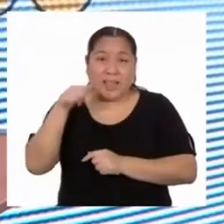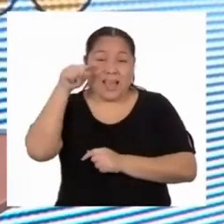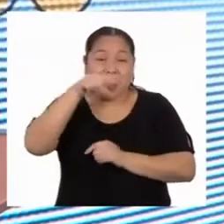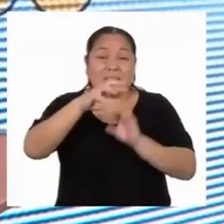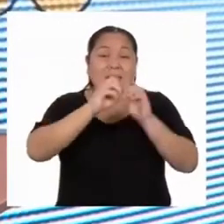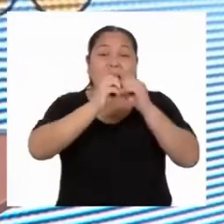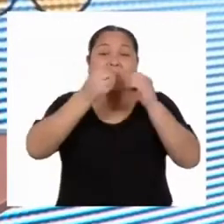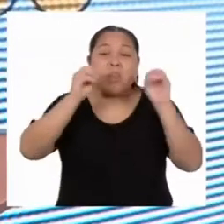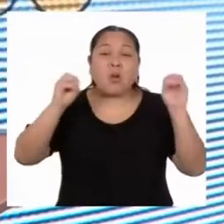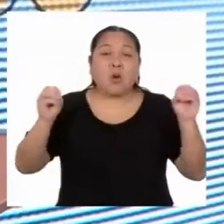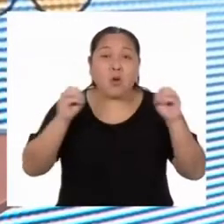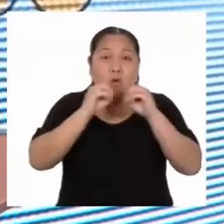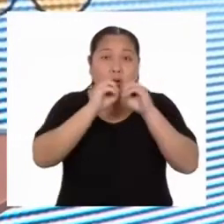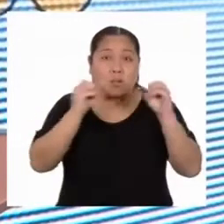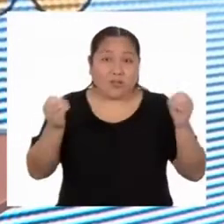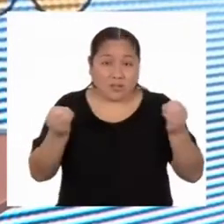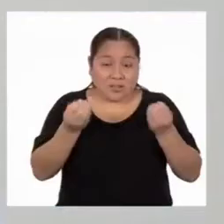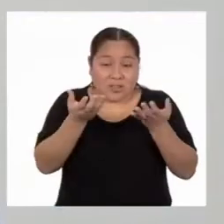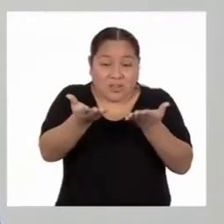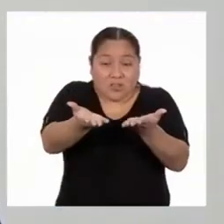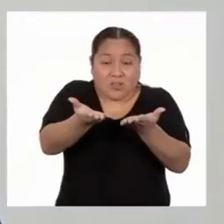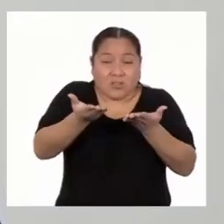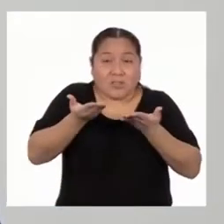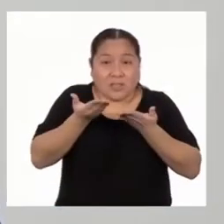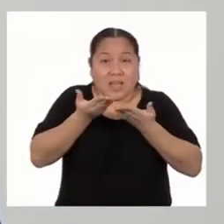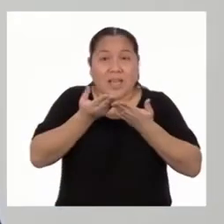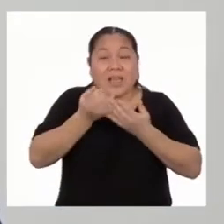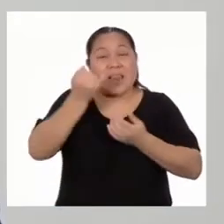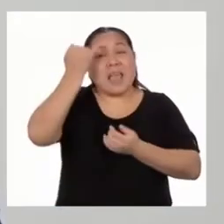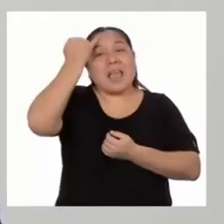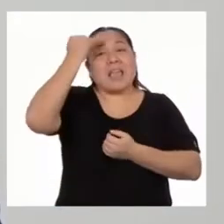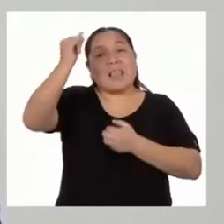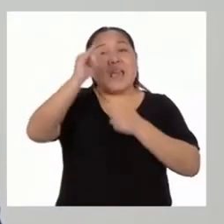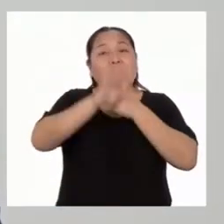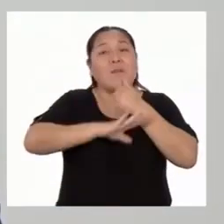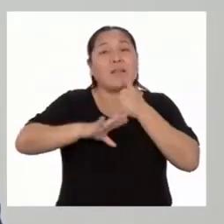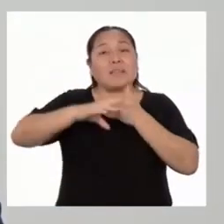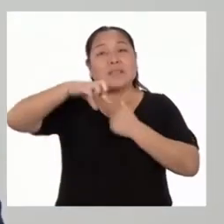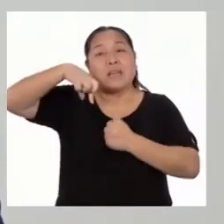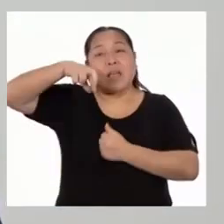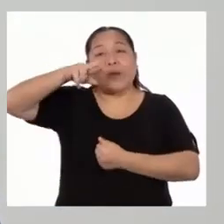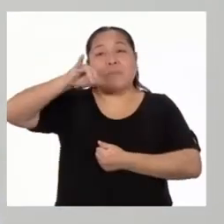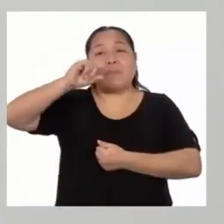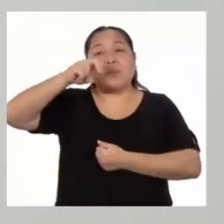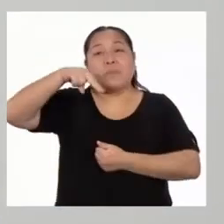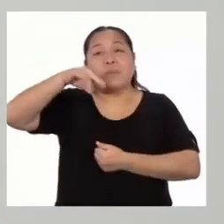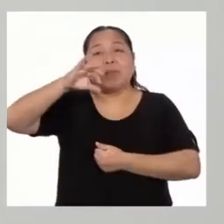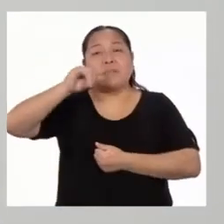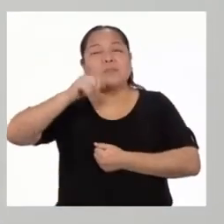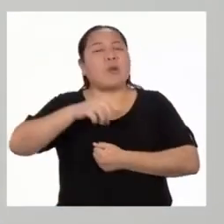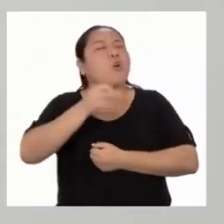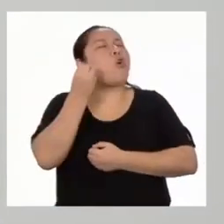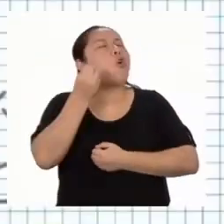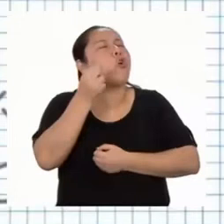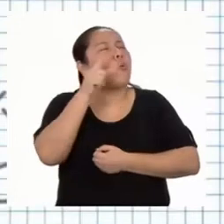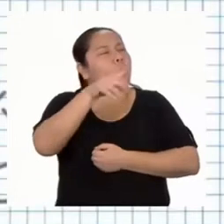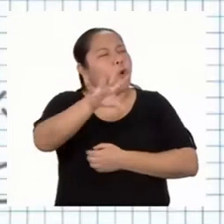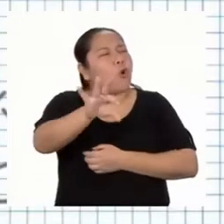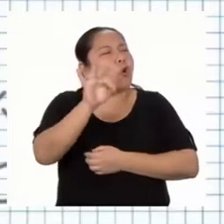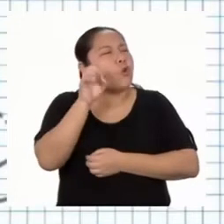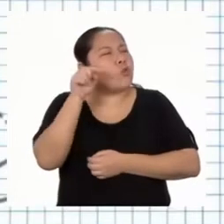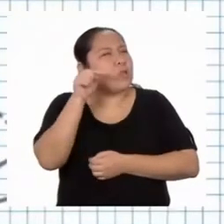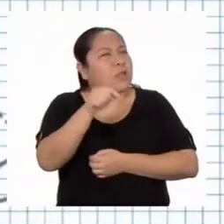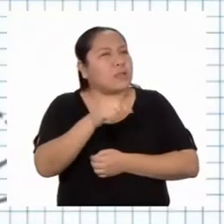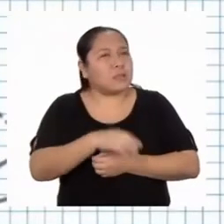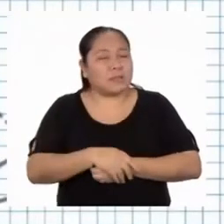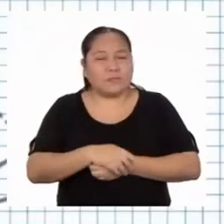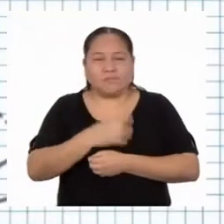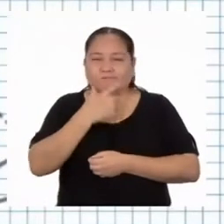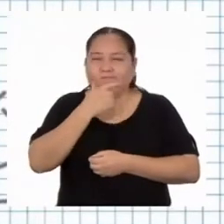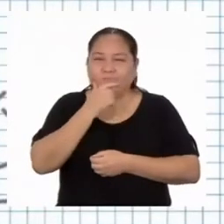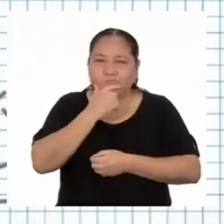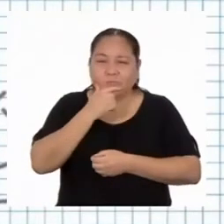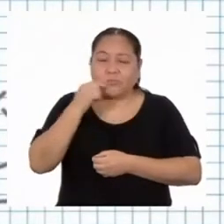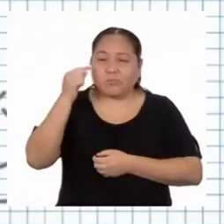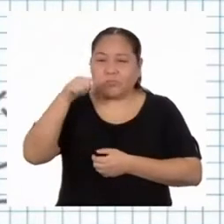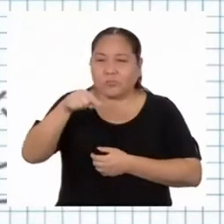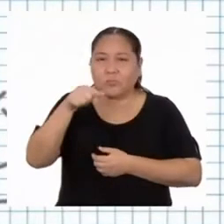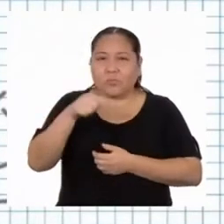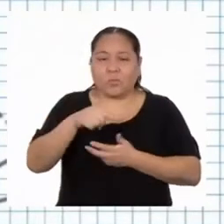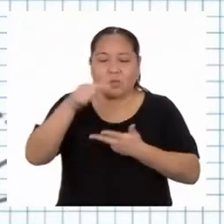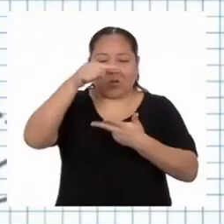da la idea principal. ¿Qué estrategia utilizaste para identificarla? Apliqué una de